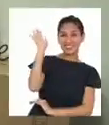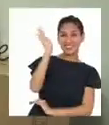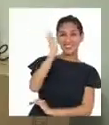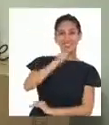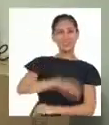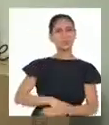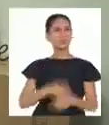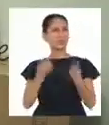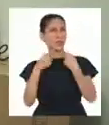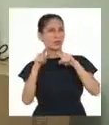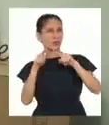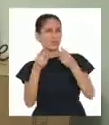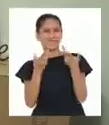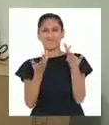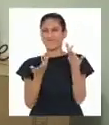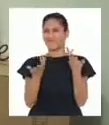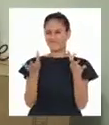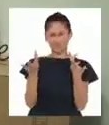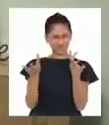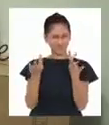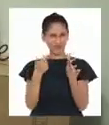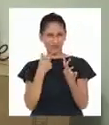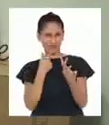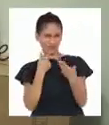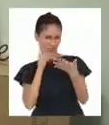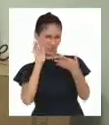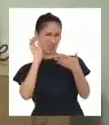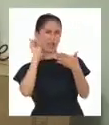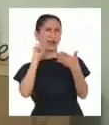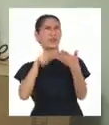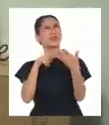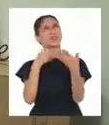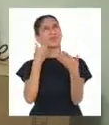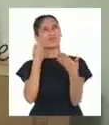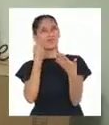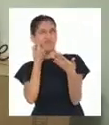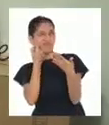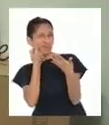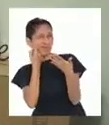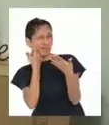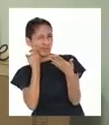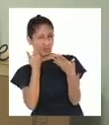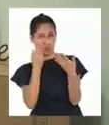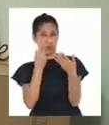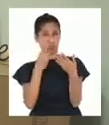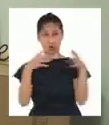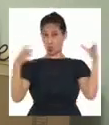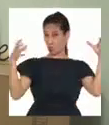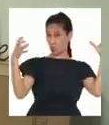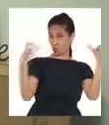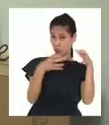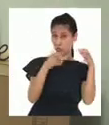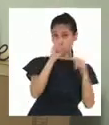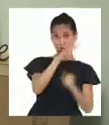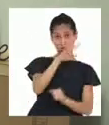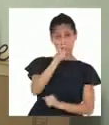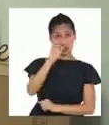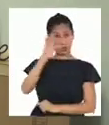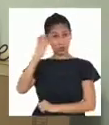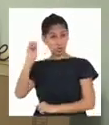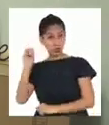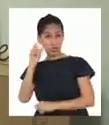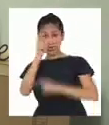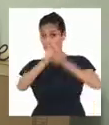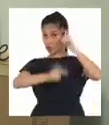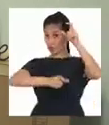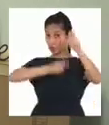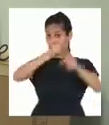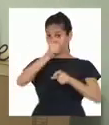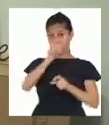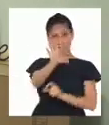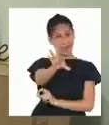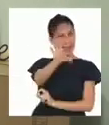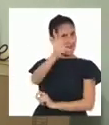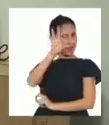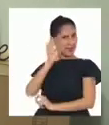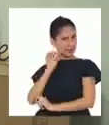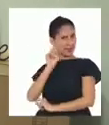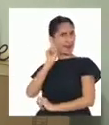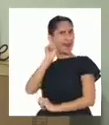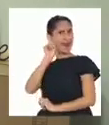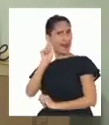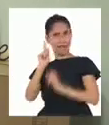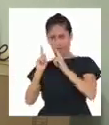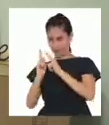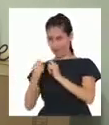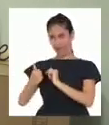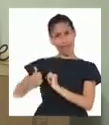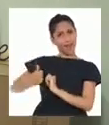Pero, a ver si entiendo. 200 personas elegían a un representante y luego